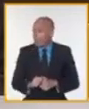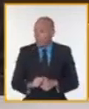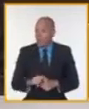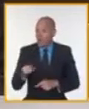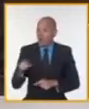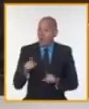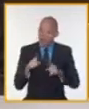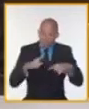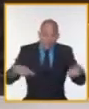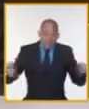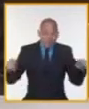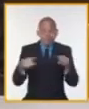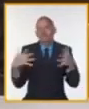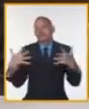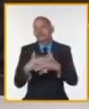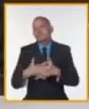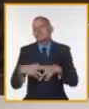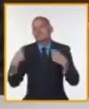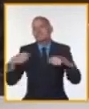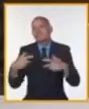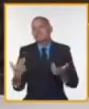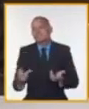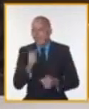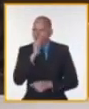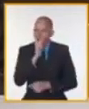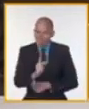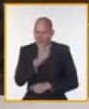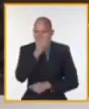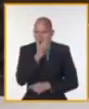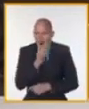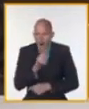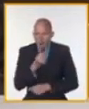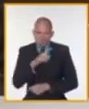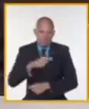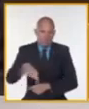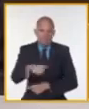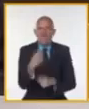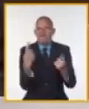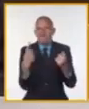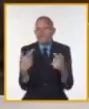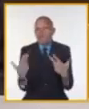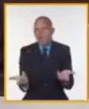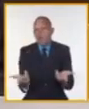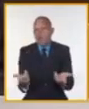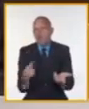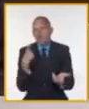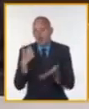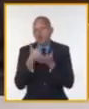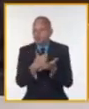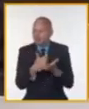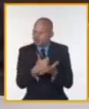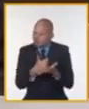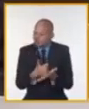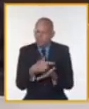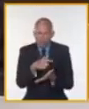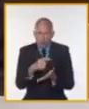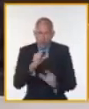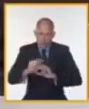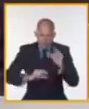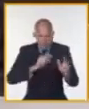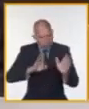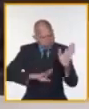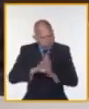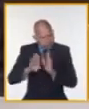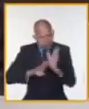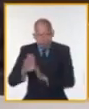la formación de ese hombre nuevo que necesita también nuestra revolución